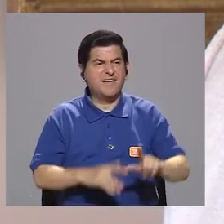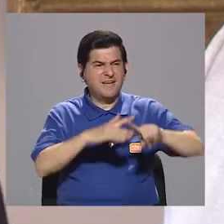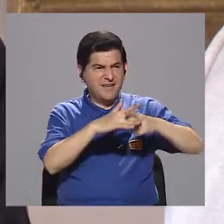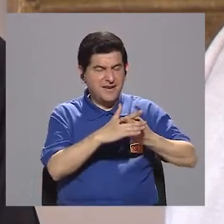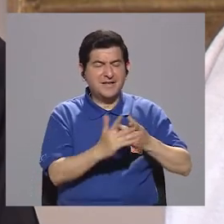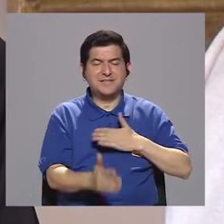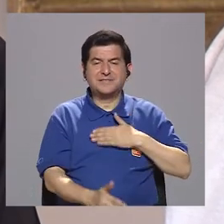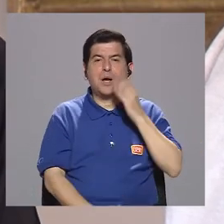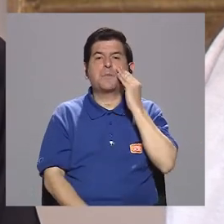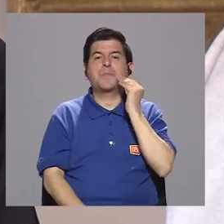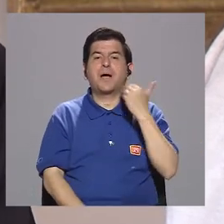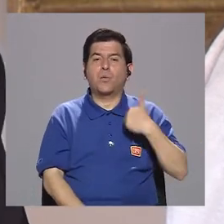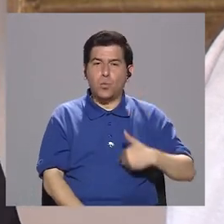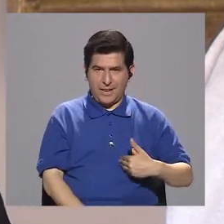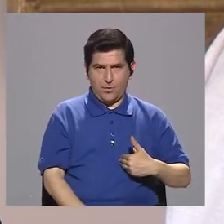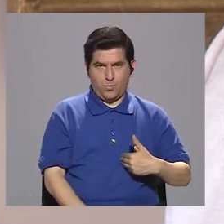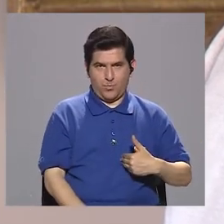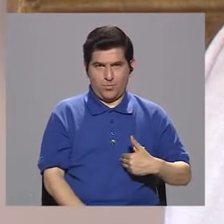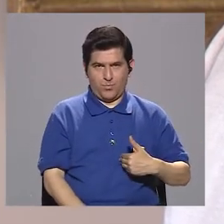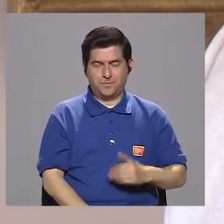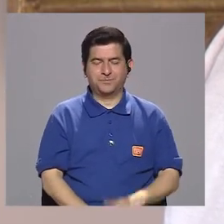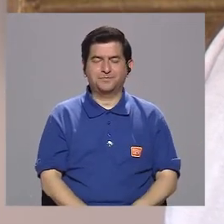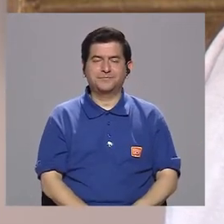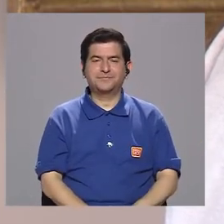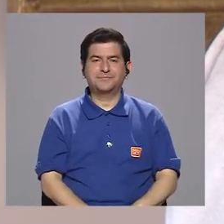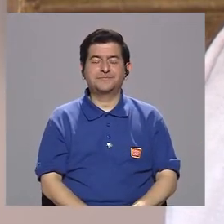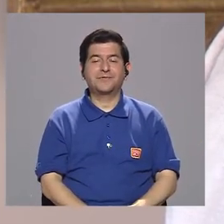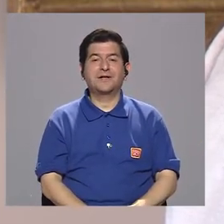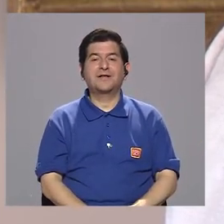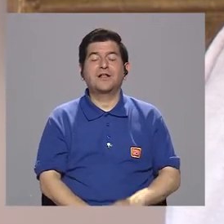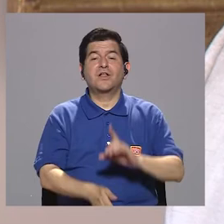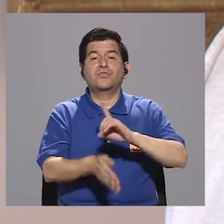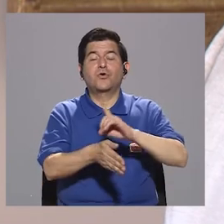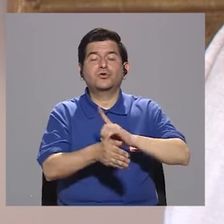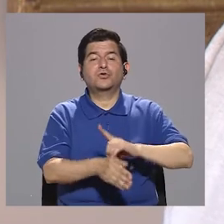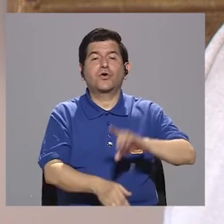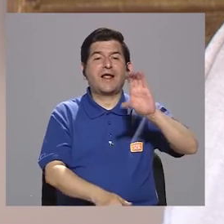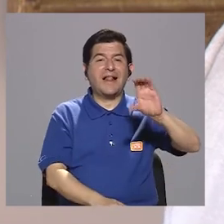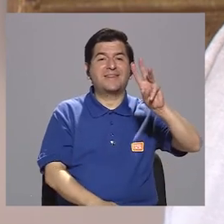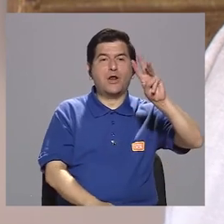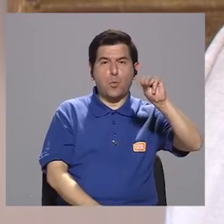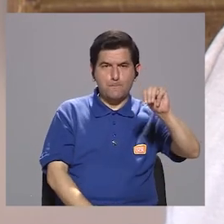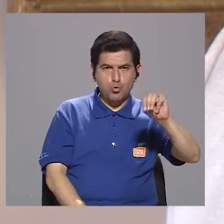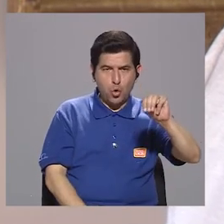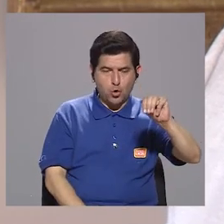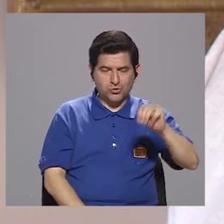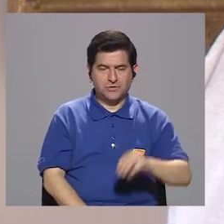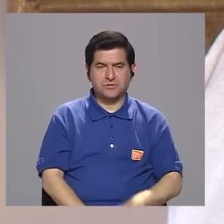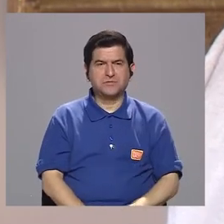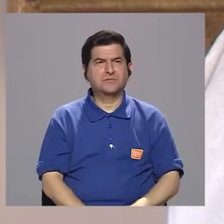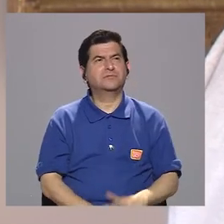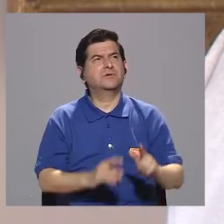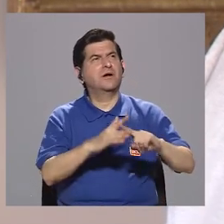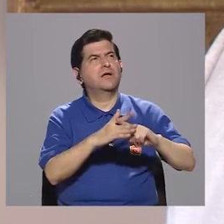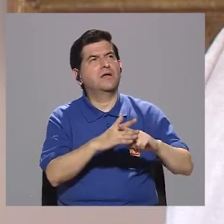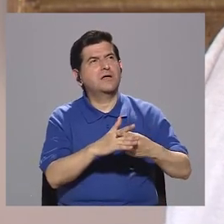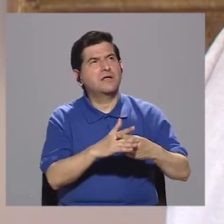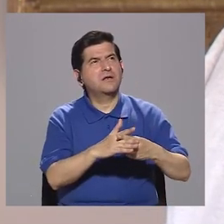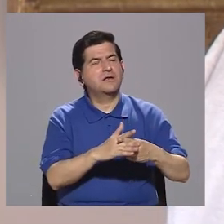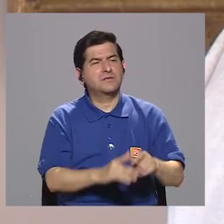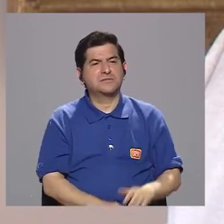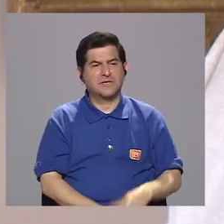arranca con mi abuelo. El doctor Calderón Muñoz parte a finales del